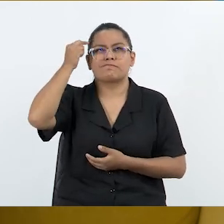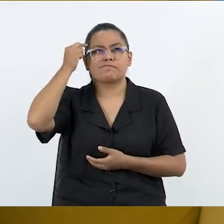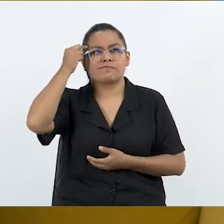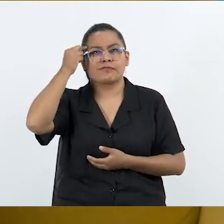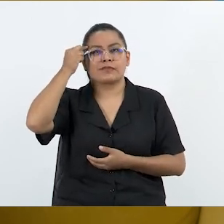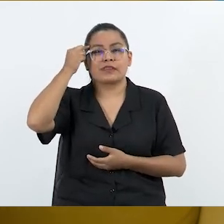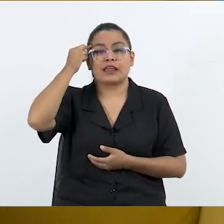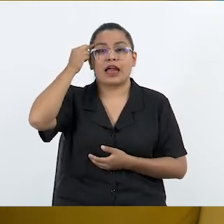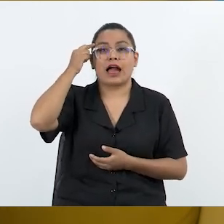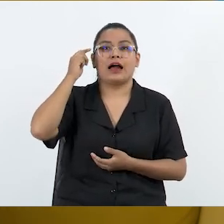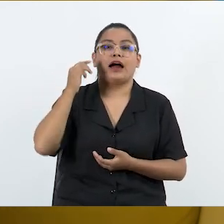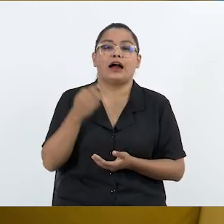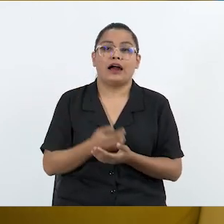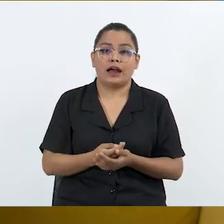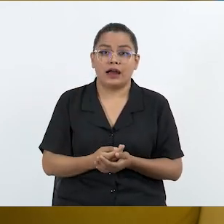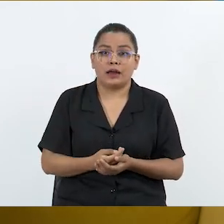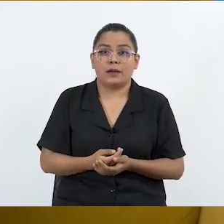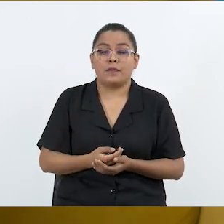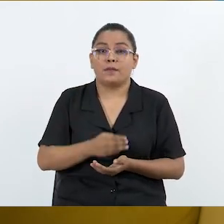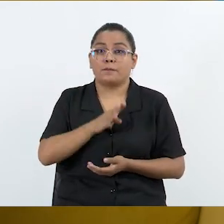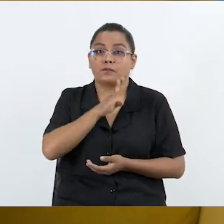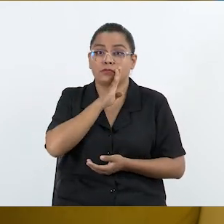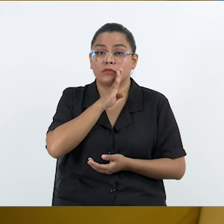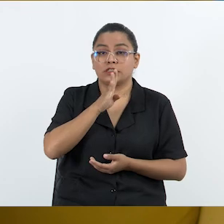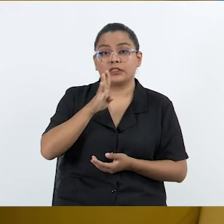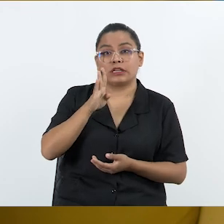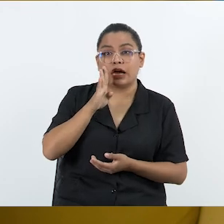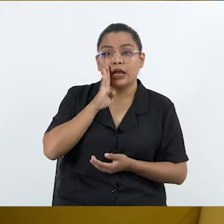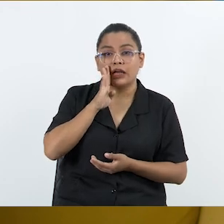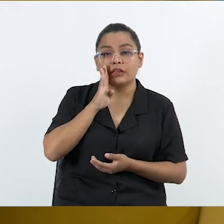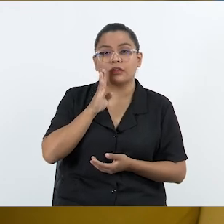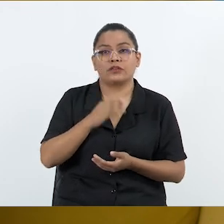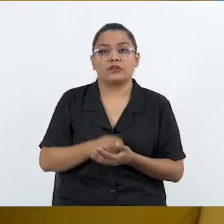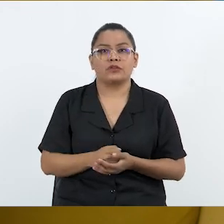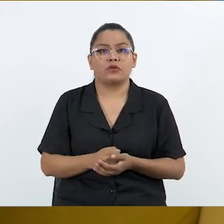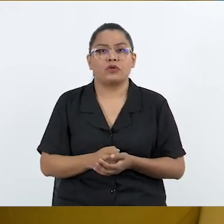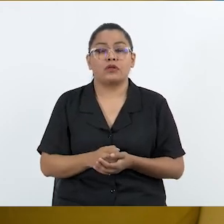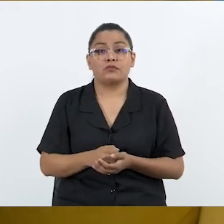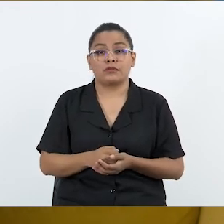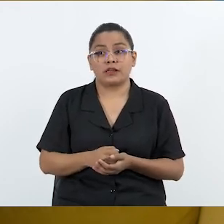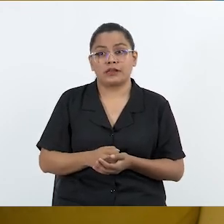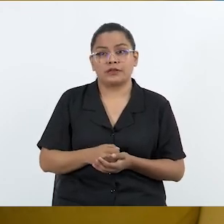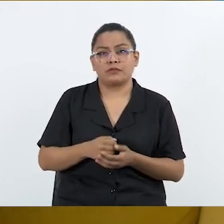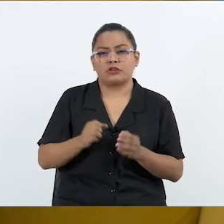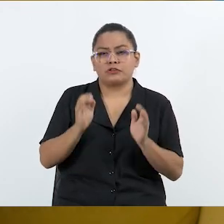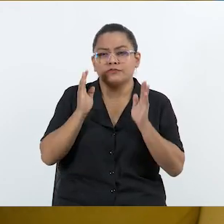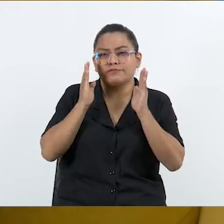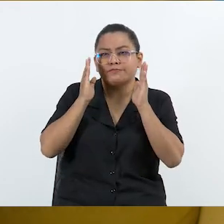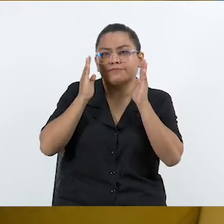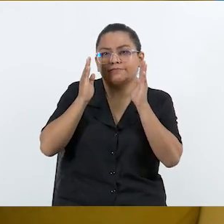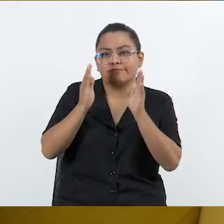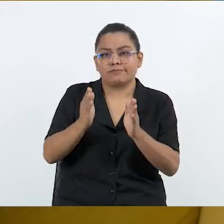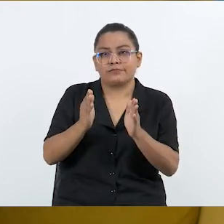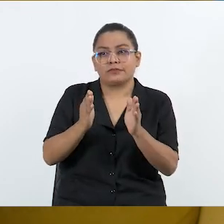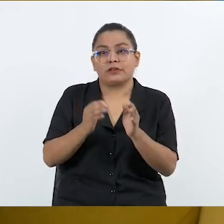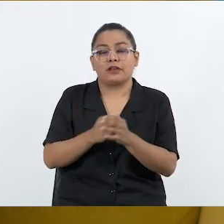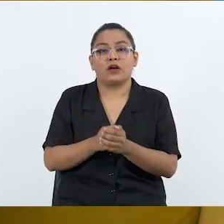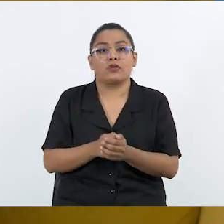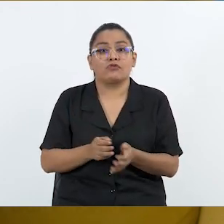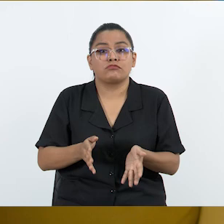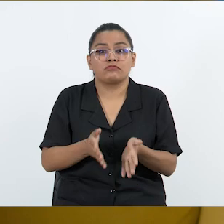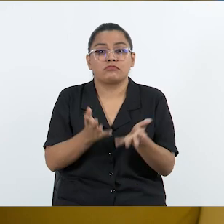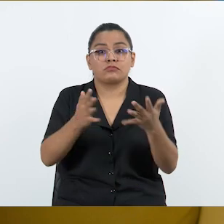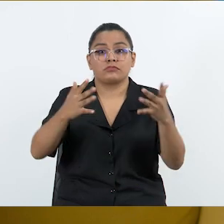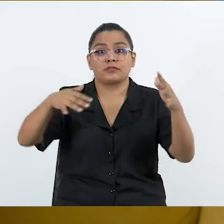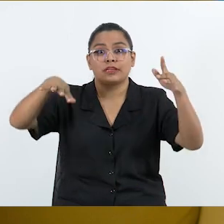ver. Para el nivel de educación media, el ABP puede ejecutarse a través de una técnica interesante, el